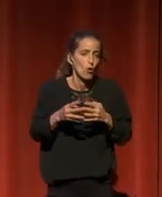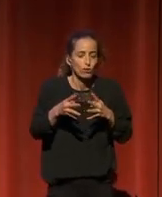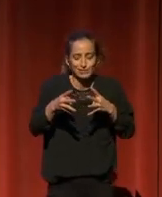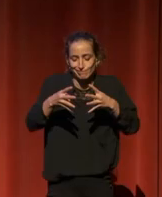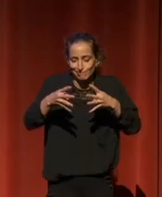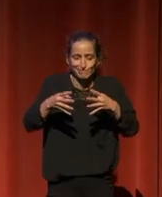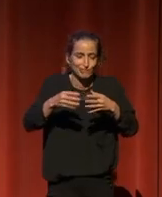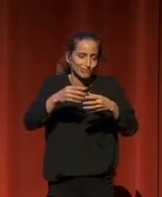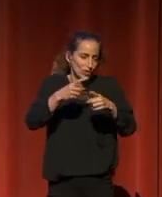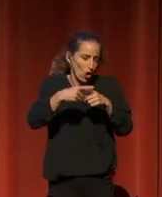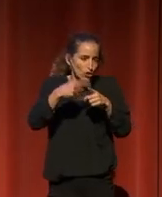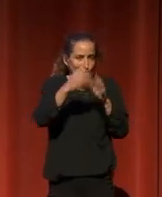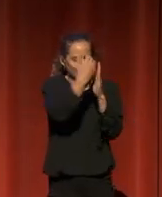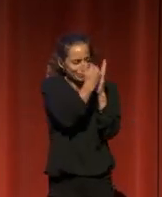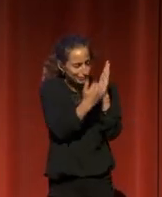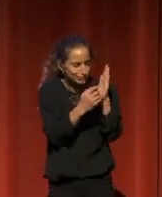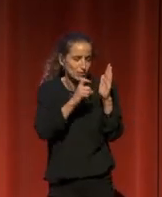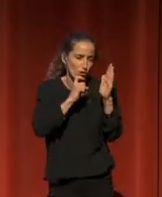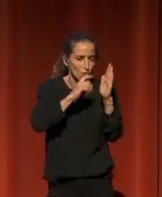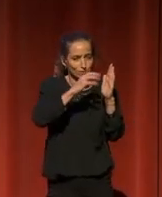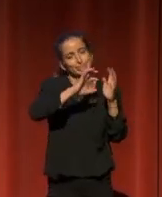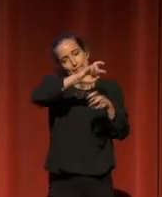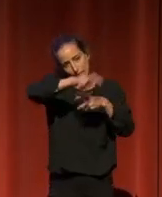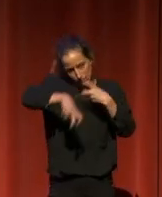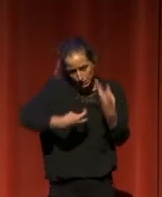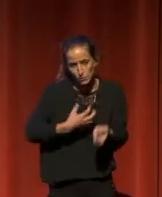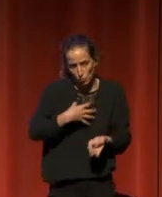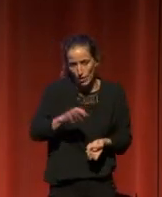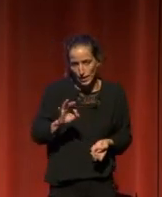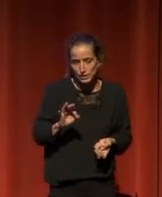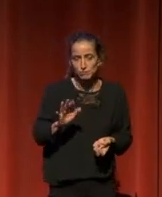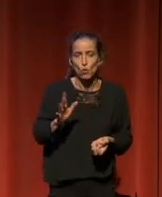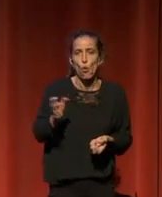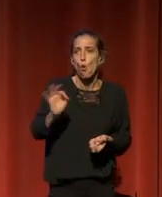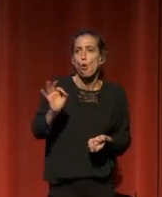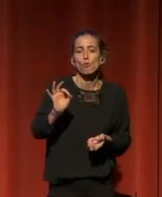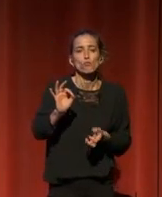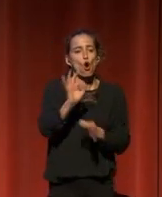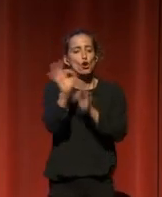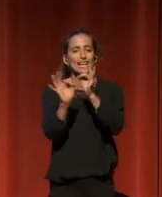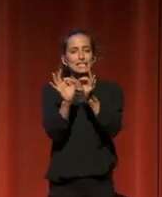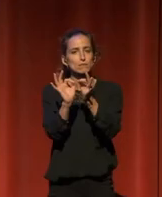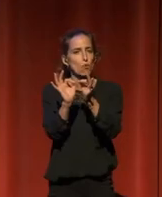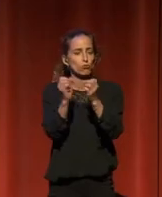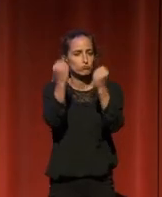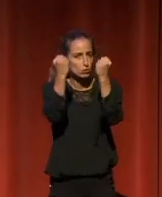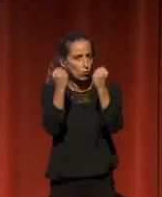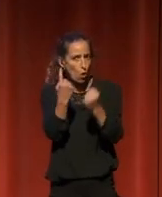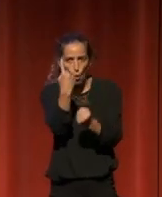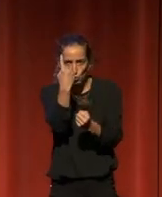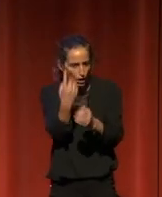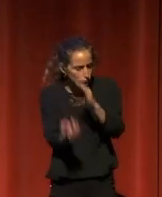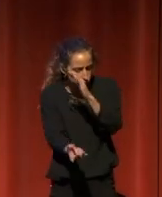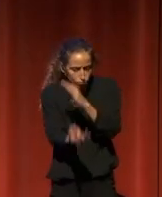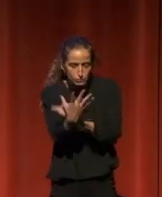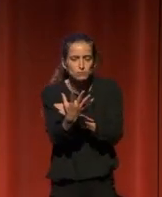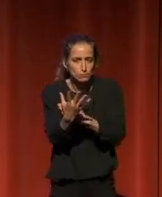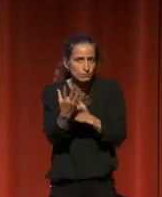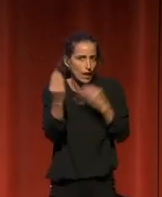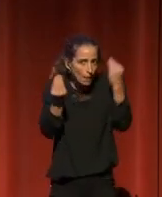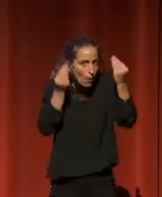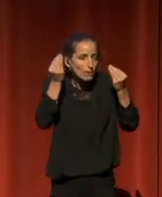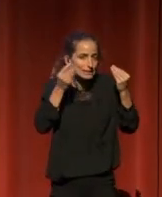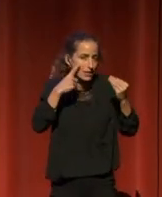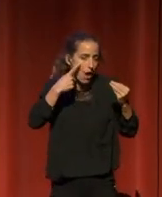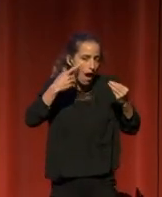cosas incluso crear un nuevo organismo único daremos vueltas al tema pero no es no